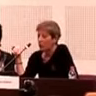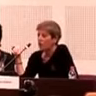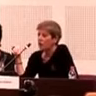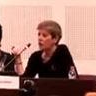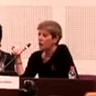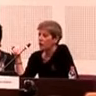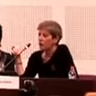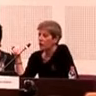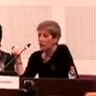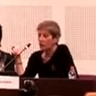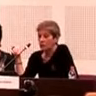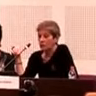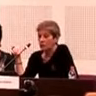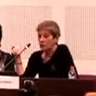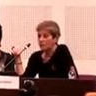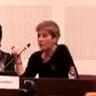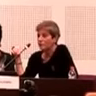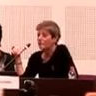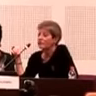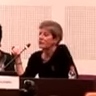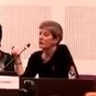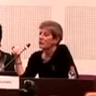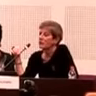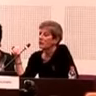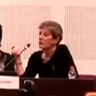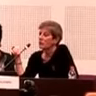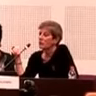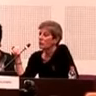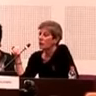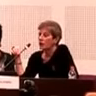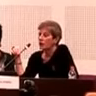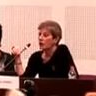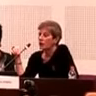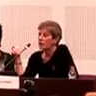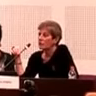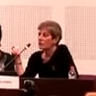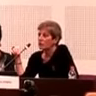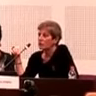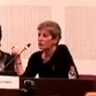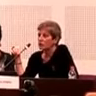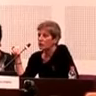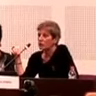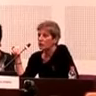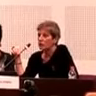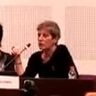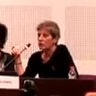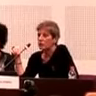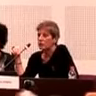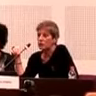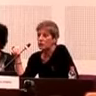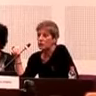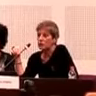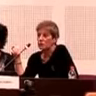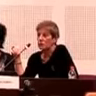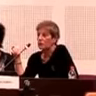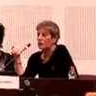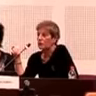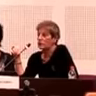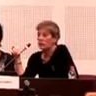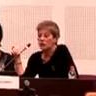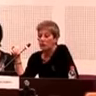Soy hace 24 años seropositiva y mi vida sexual ha sido siempre con personas